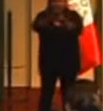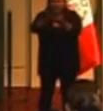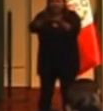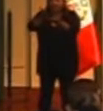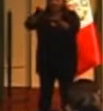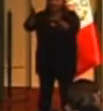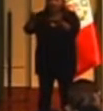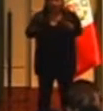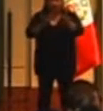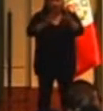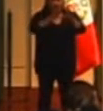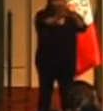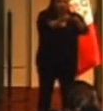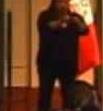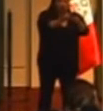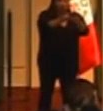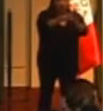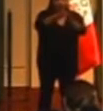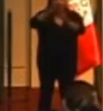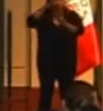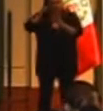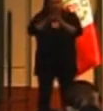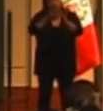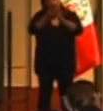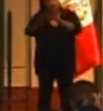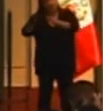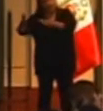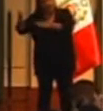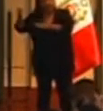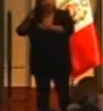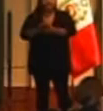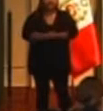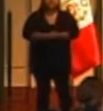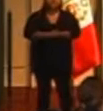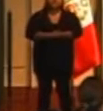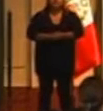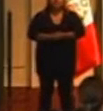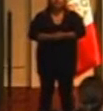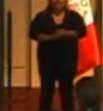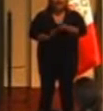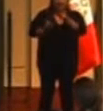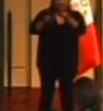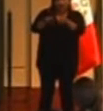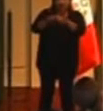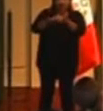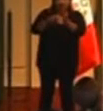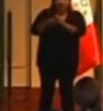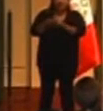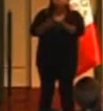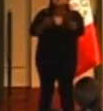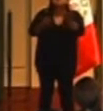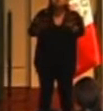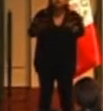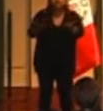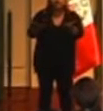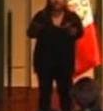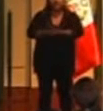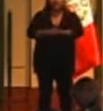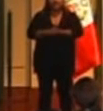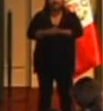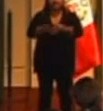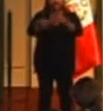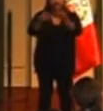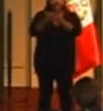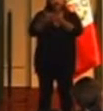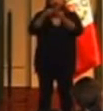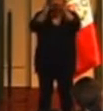inicial, que después se convierte en una detención y probablemente en una sanción. Esto nos genera que todos